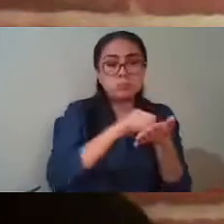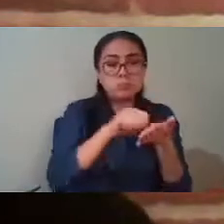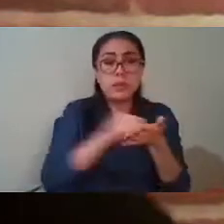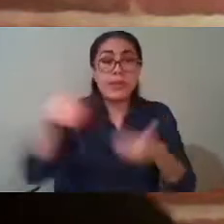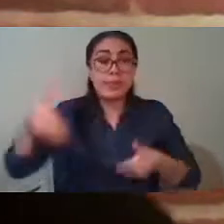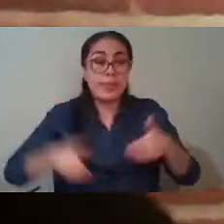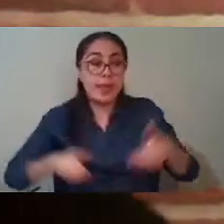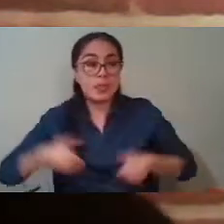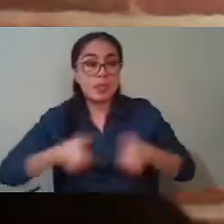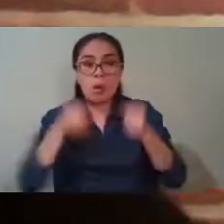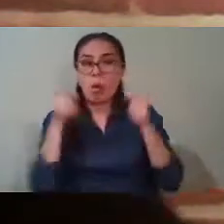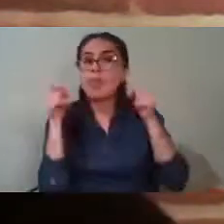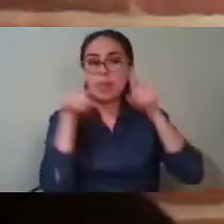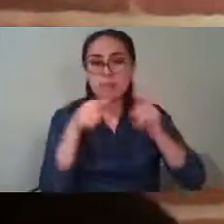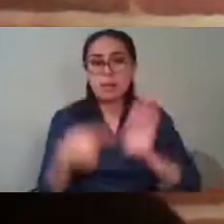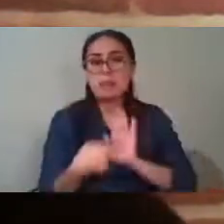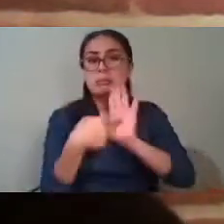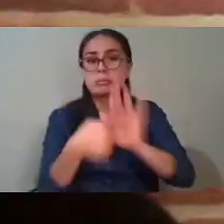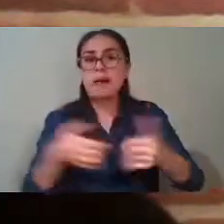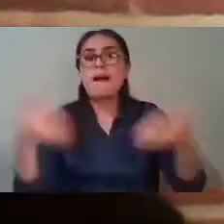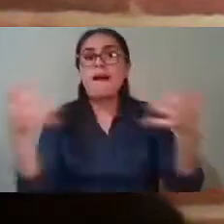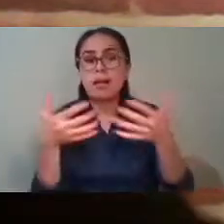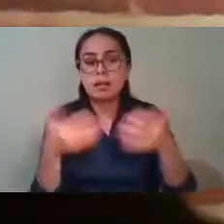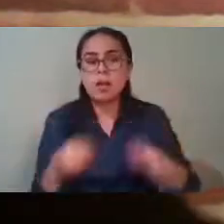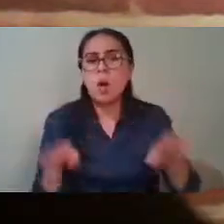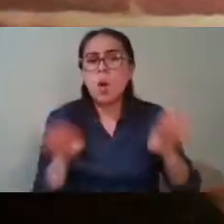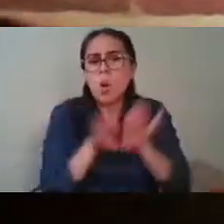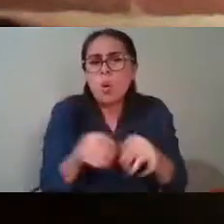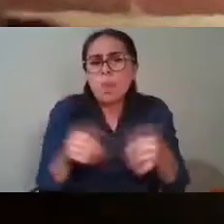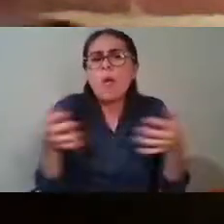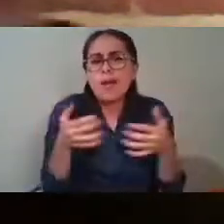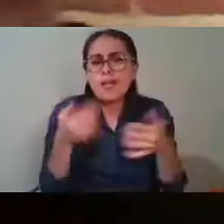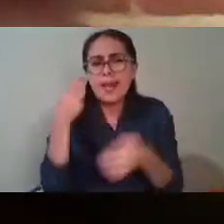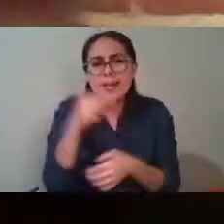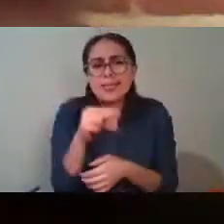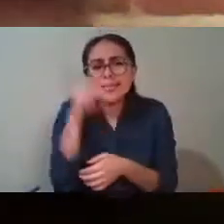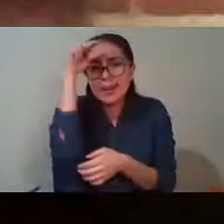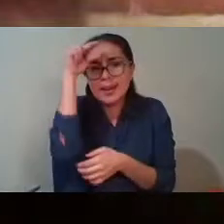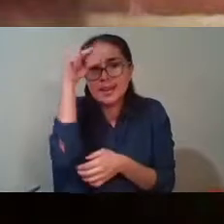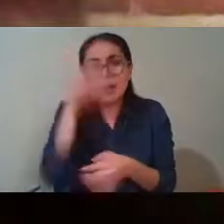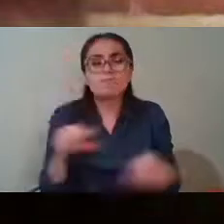la inteligencia narrativa. ¿Cómo funciona la inteligencia narrativa?